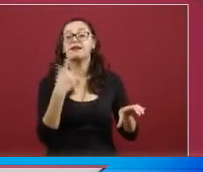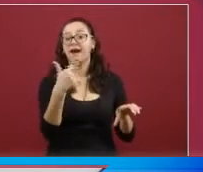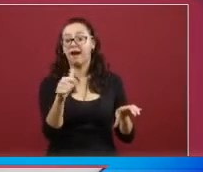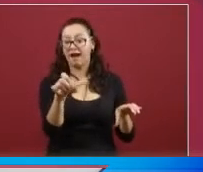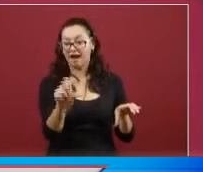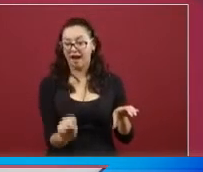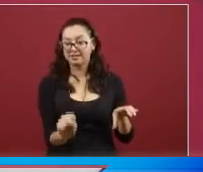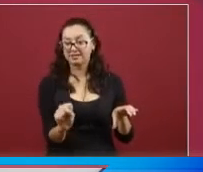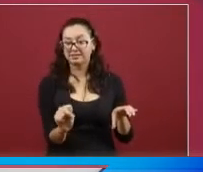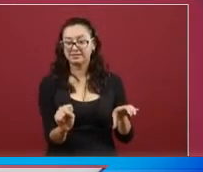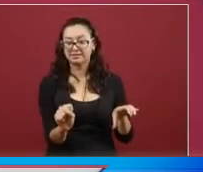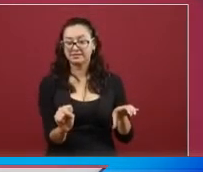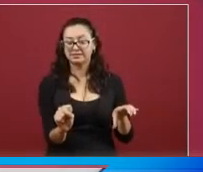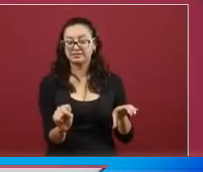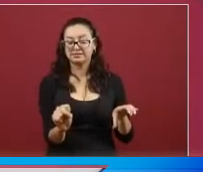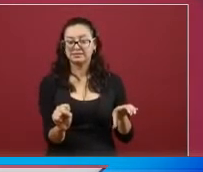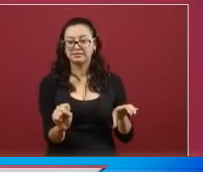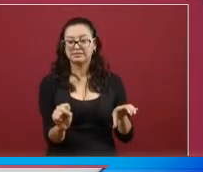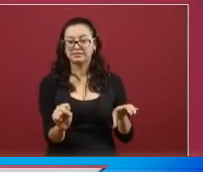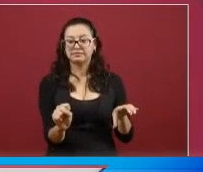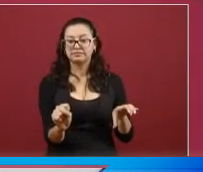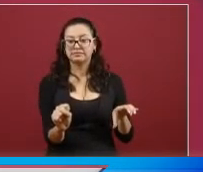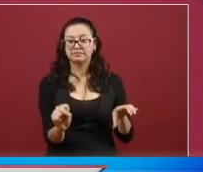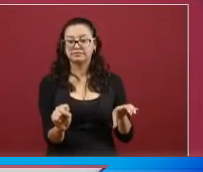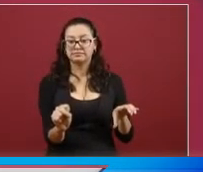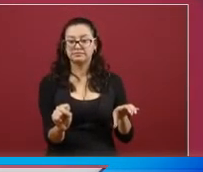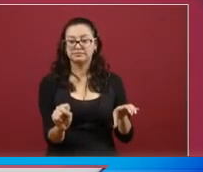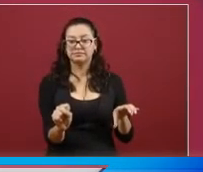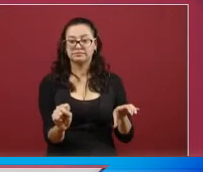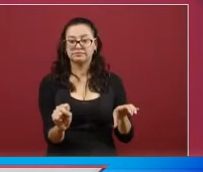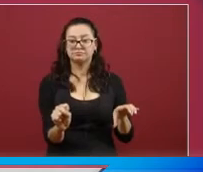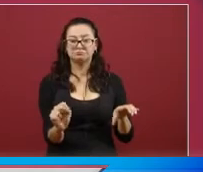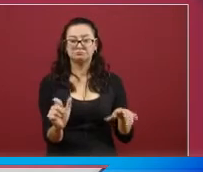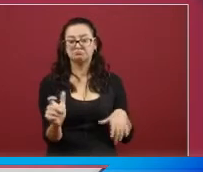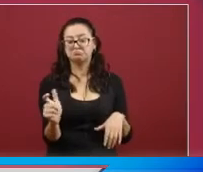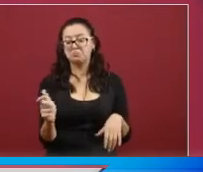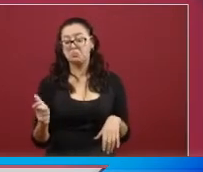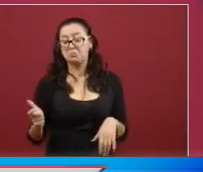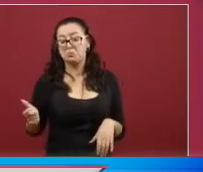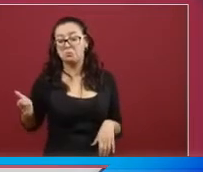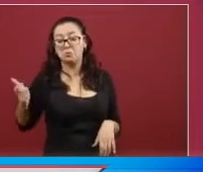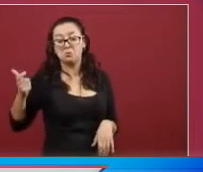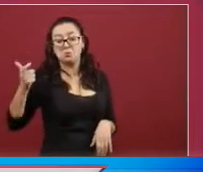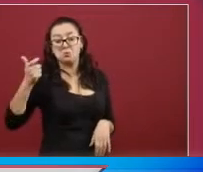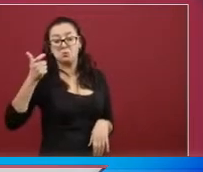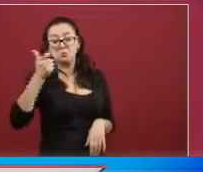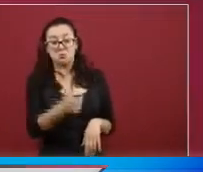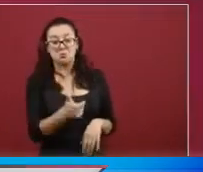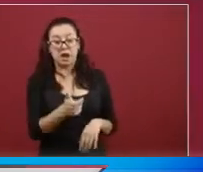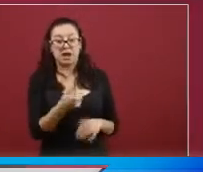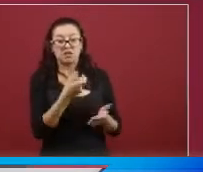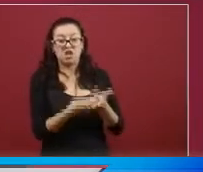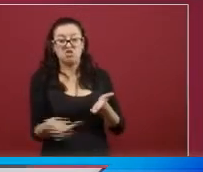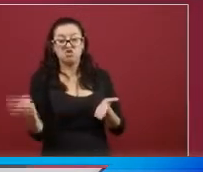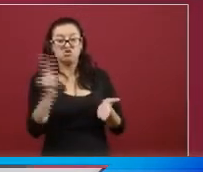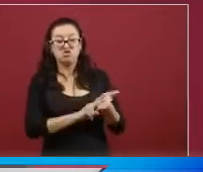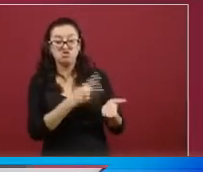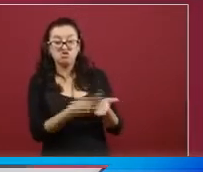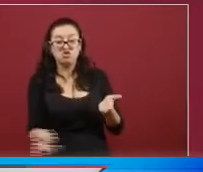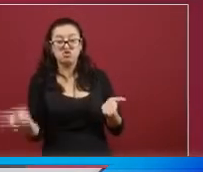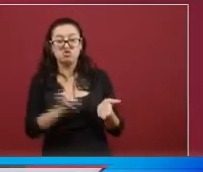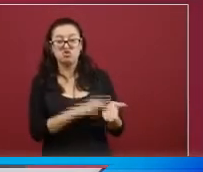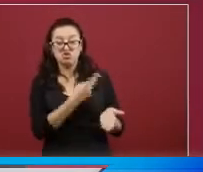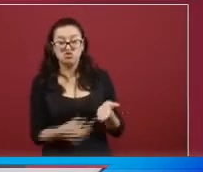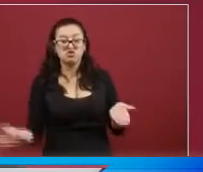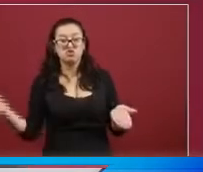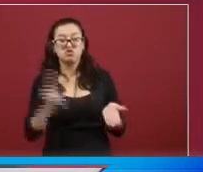Electricidad paga los gasoductos y no son de su propiedad. Y si por alguna razón, como sucede, se detiene la construcción, la Comisión Federal de Electricidad tiene